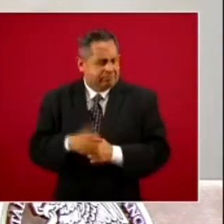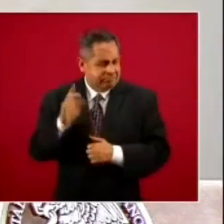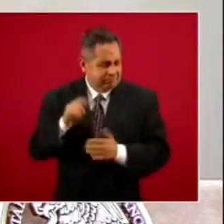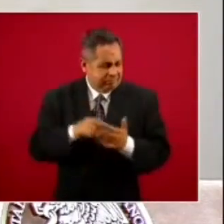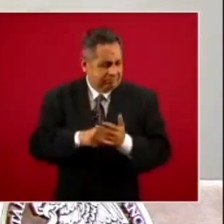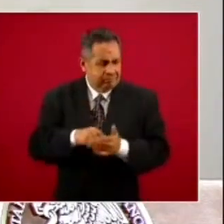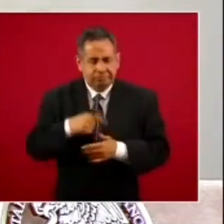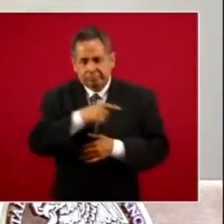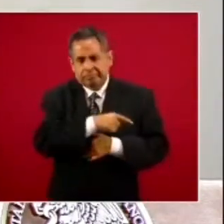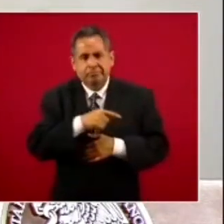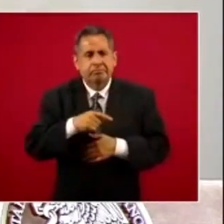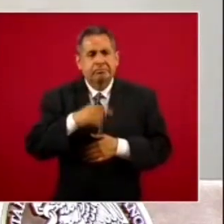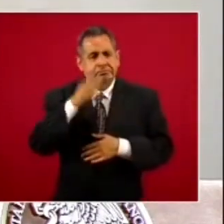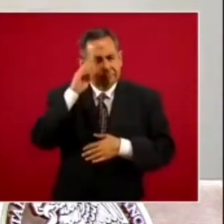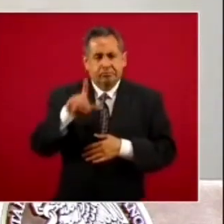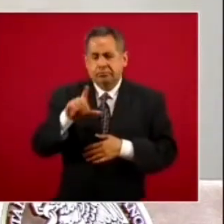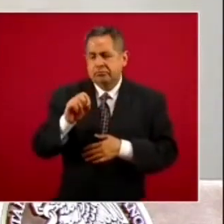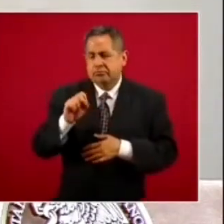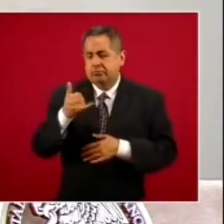del señor Lozoya.